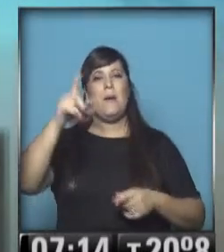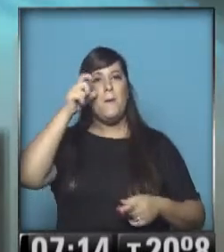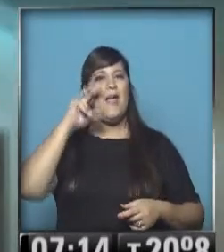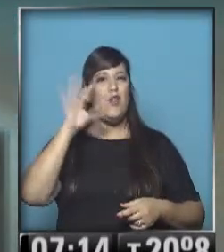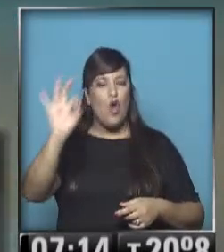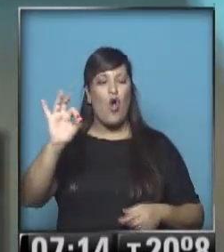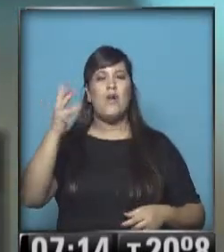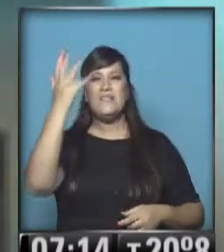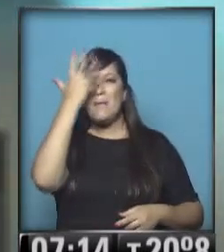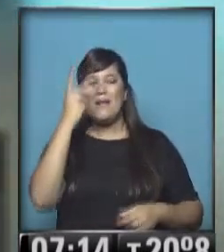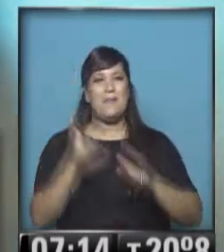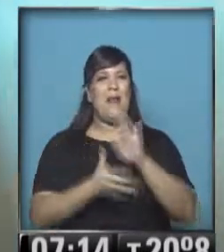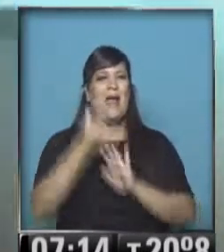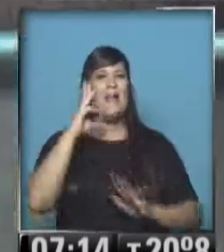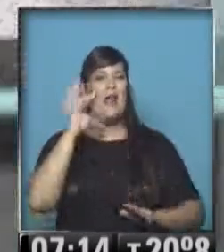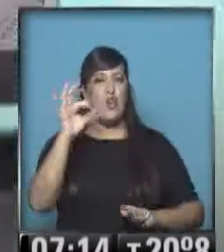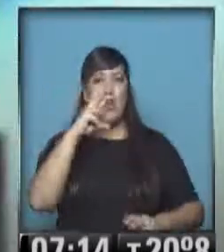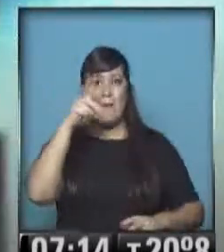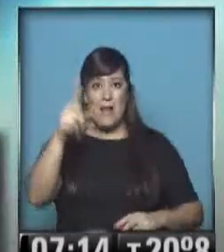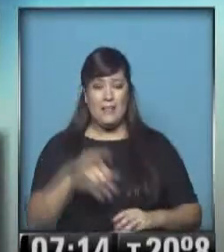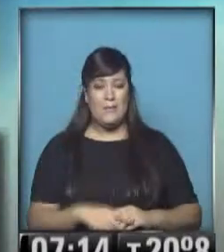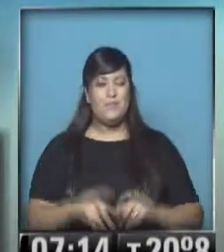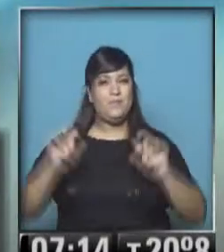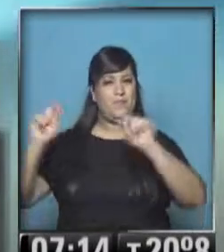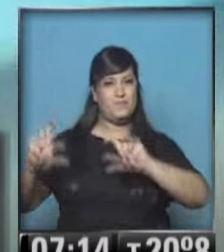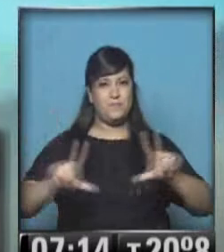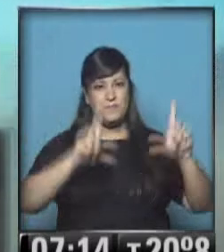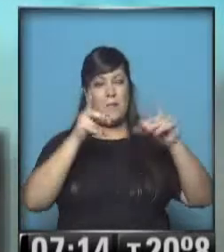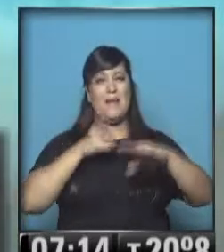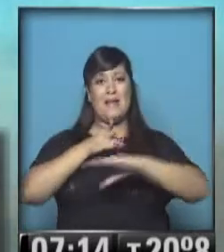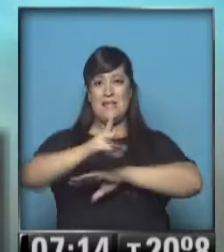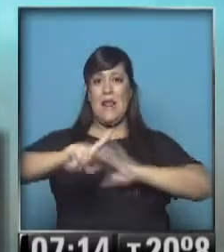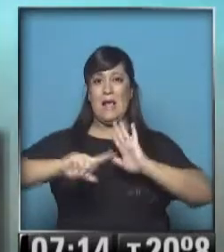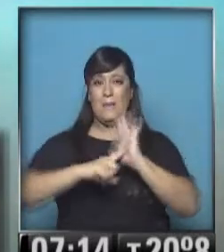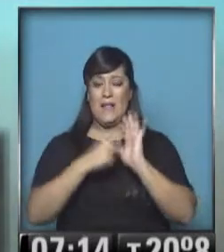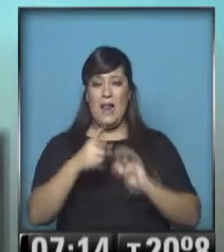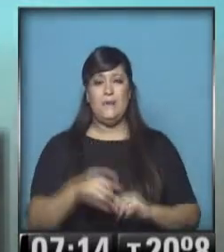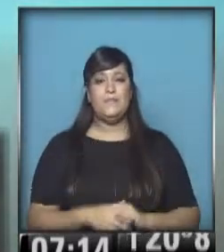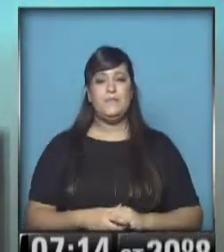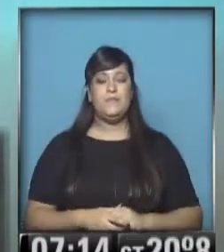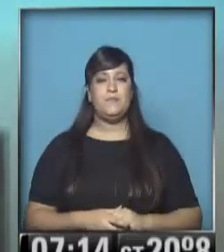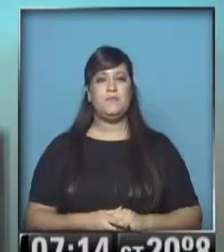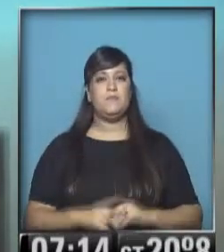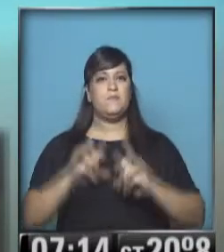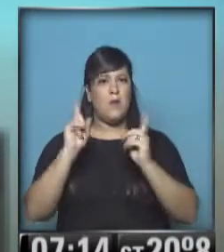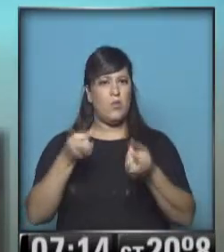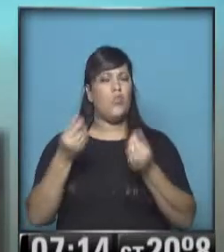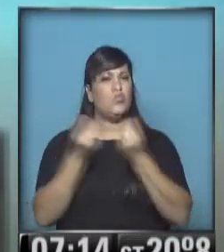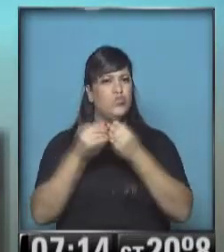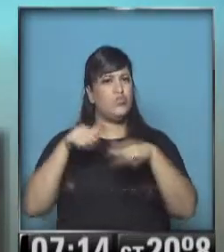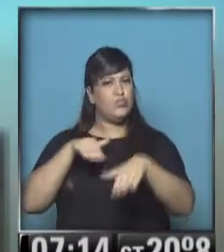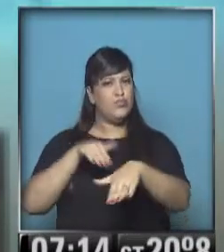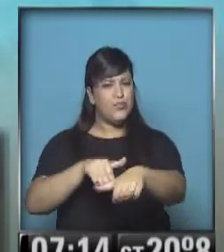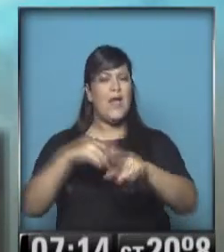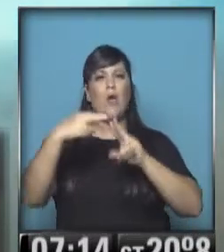Río de la Plata. Seguimos circulando, veamos otro ingreso al área central, también cargada por momentos